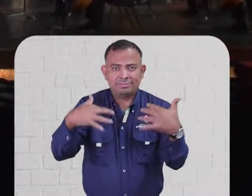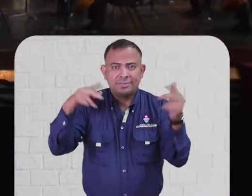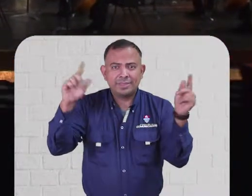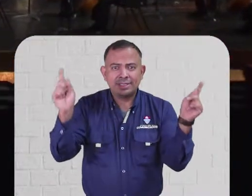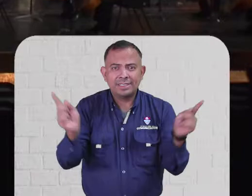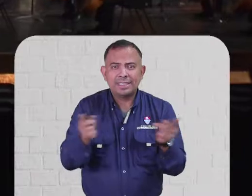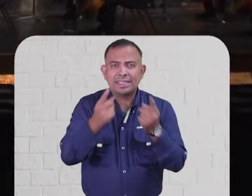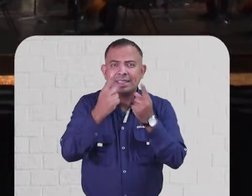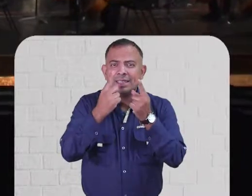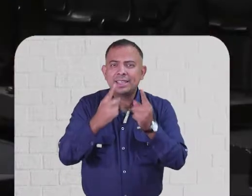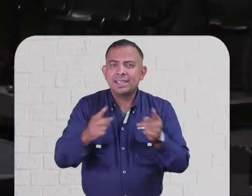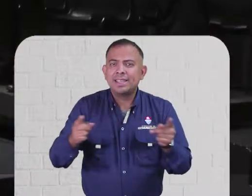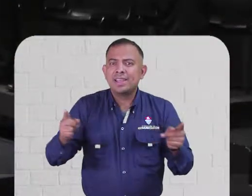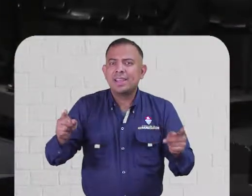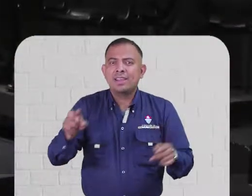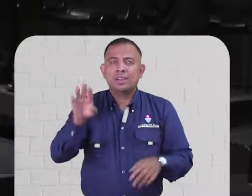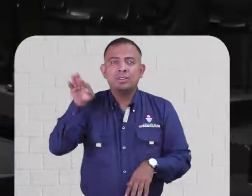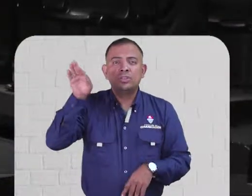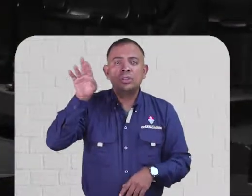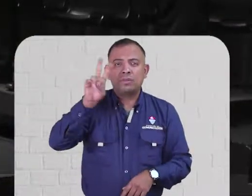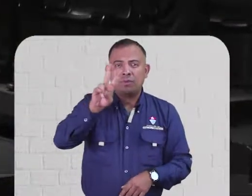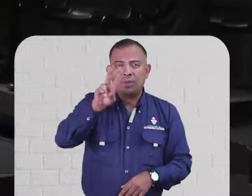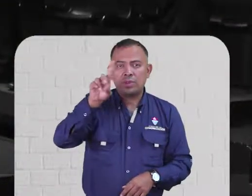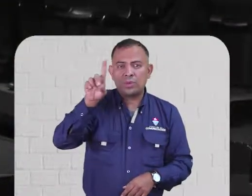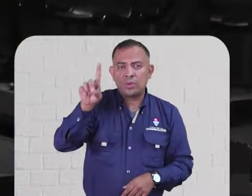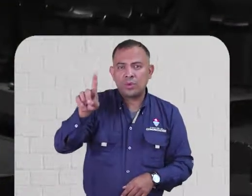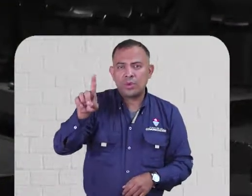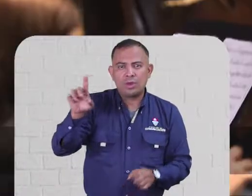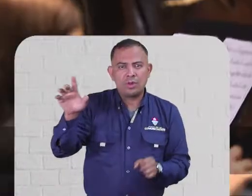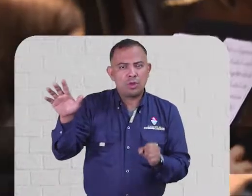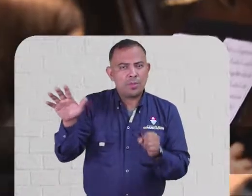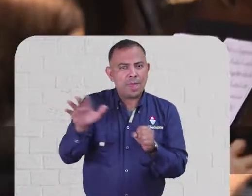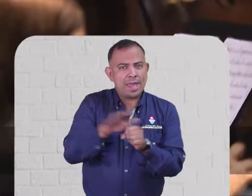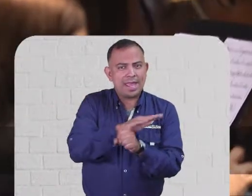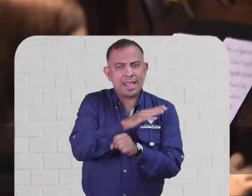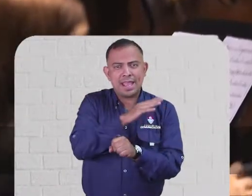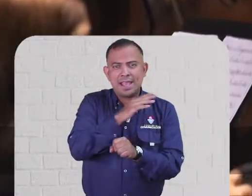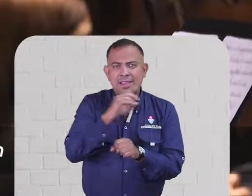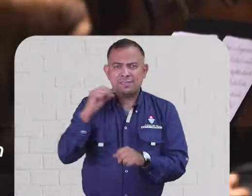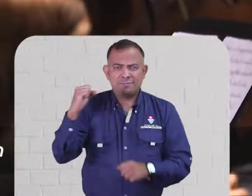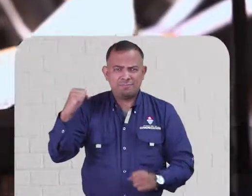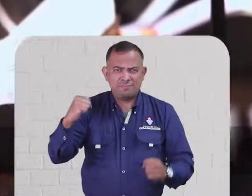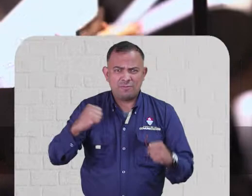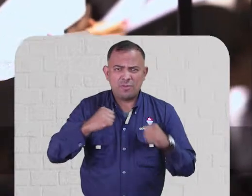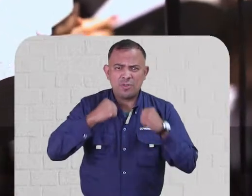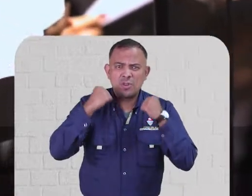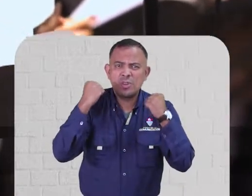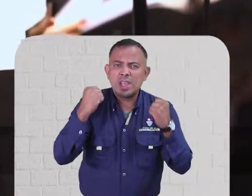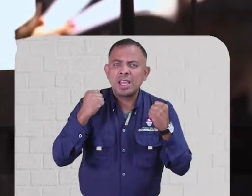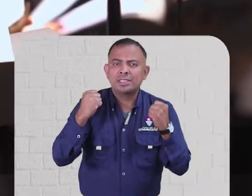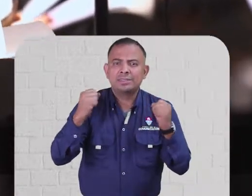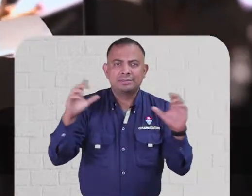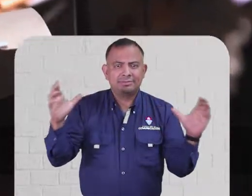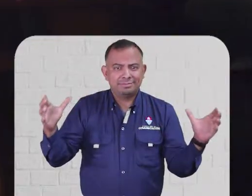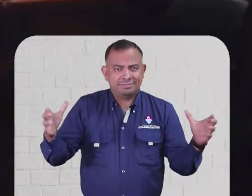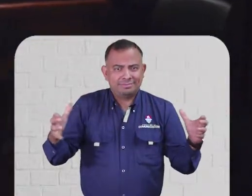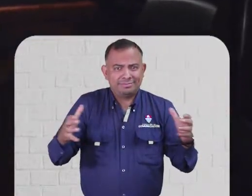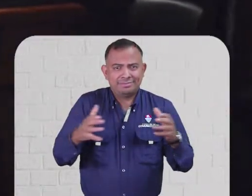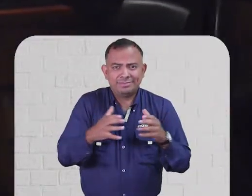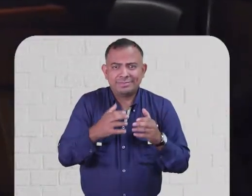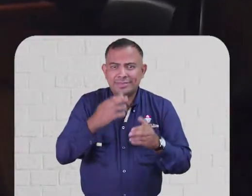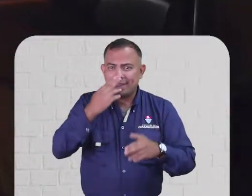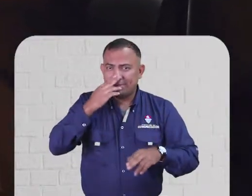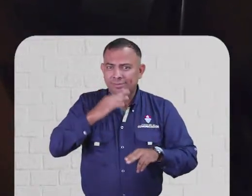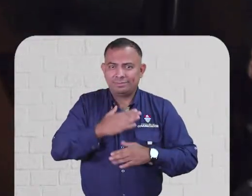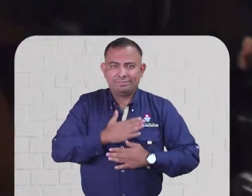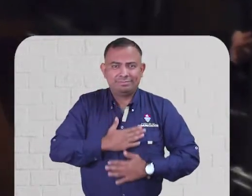Sinfónica Juvenil Municipal, Camerata Vocal Zona 21, Colectivo Orellana, Coro Victoria y